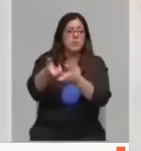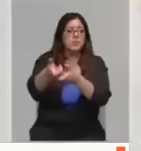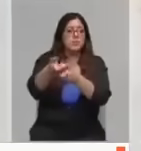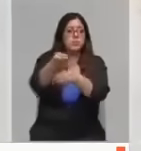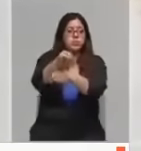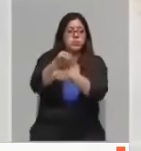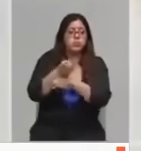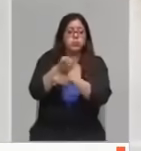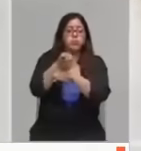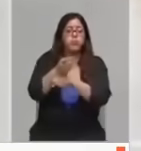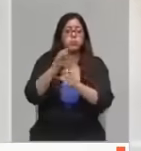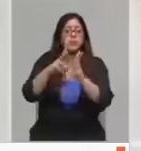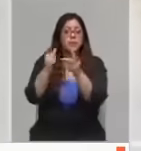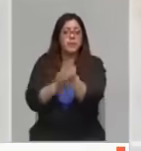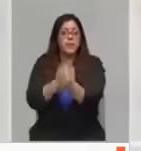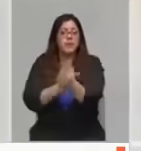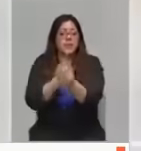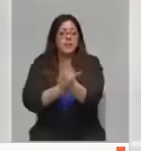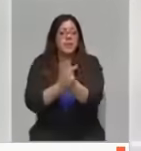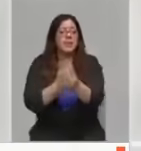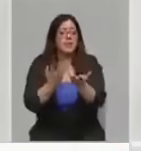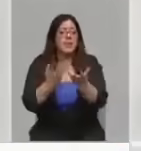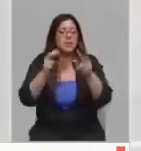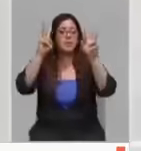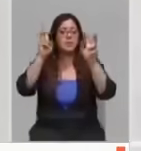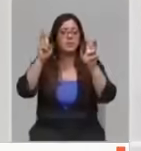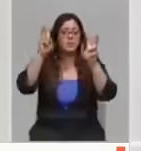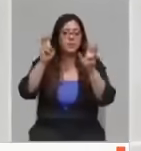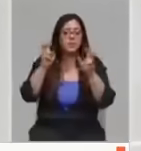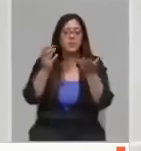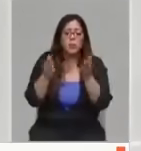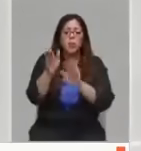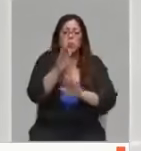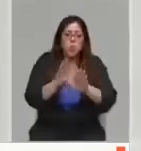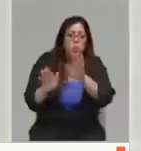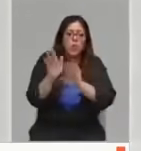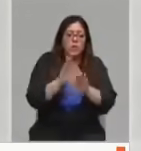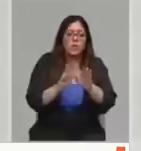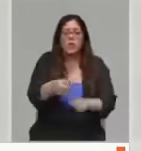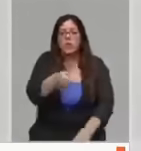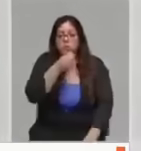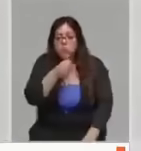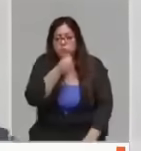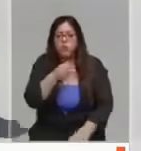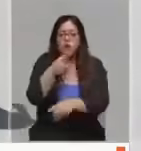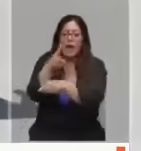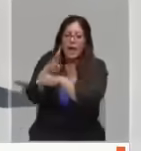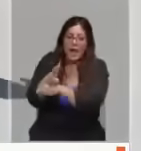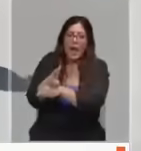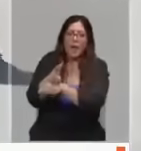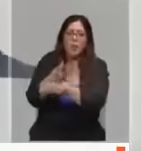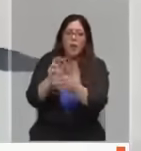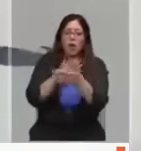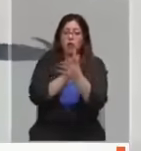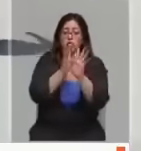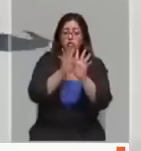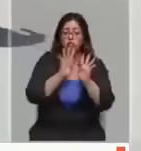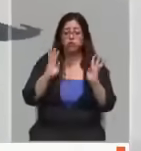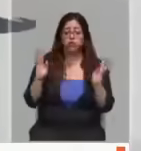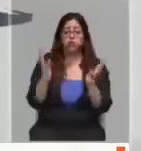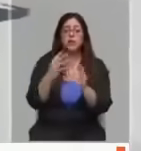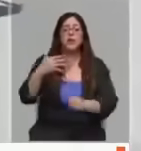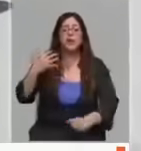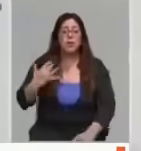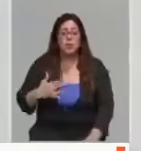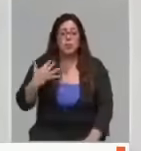momento de intimidad también, y por eso es que han sido tan restrictivos o cuidadosos más bien con la prensa, con las cámaras, con las vallas papales también, porque es muy importante